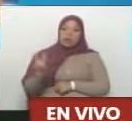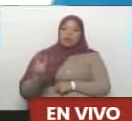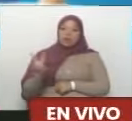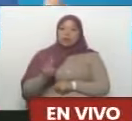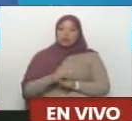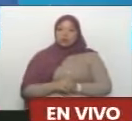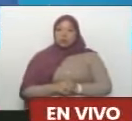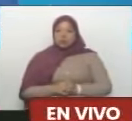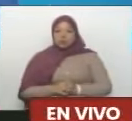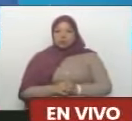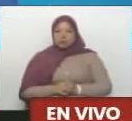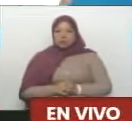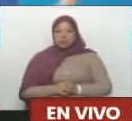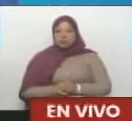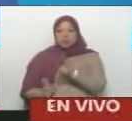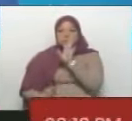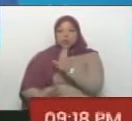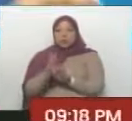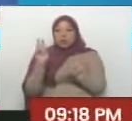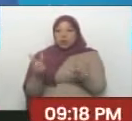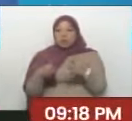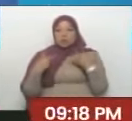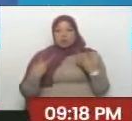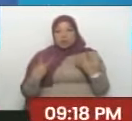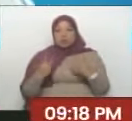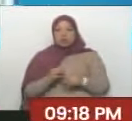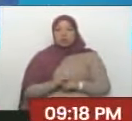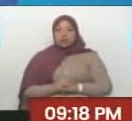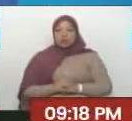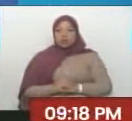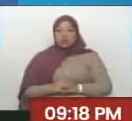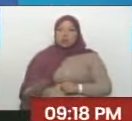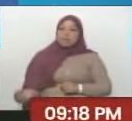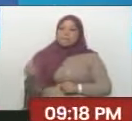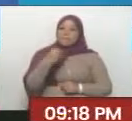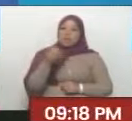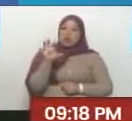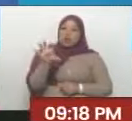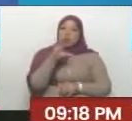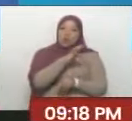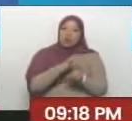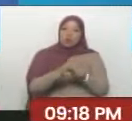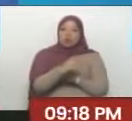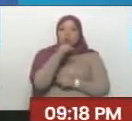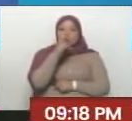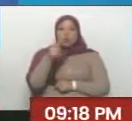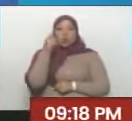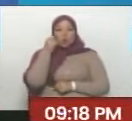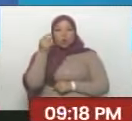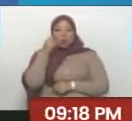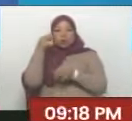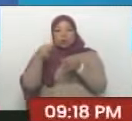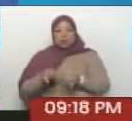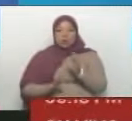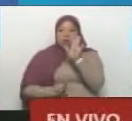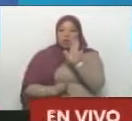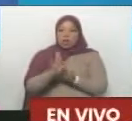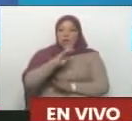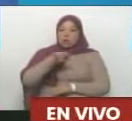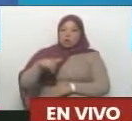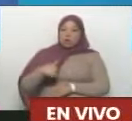Venezuela. Vértice 7, más patrimonio cultural, raíces firmes y en